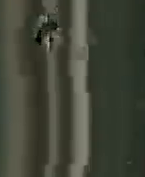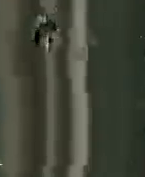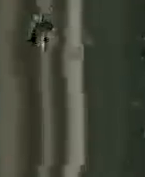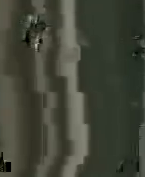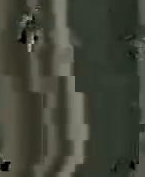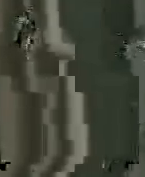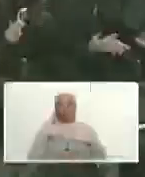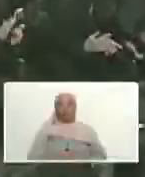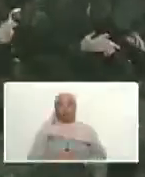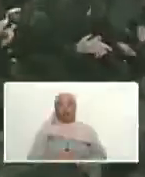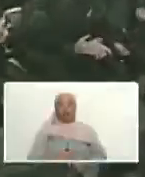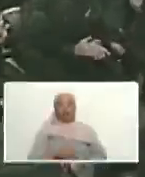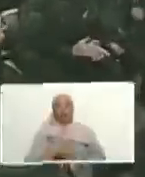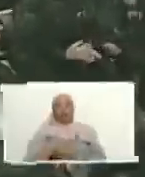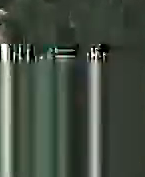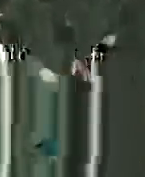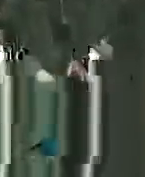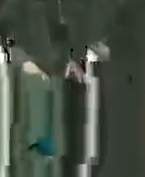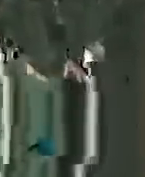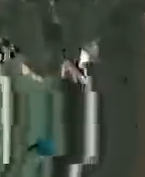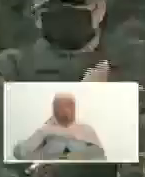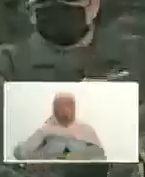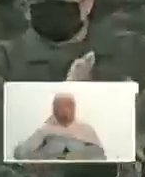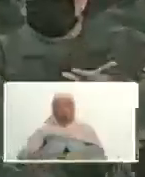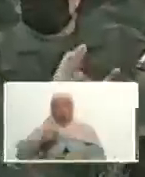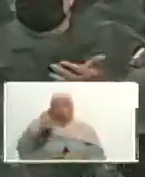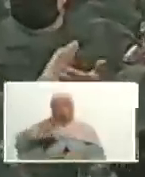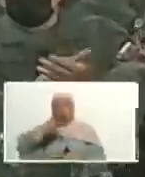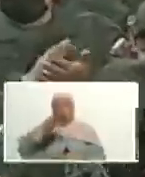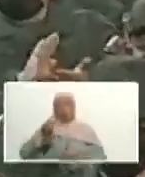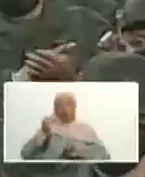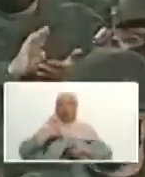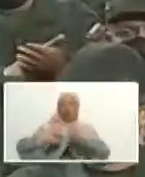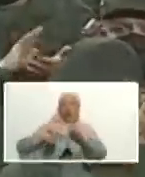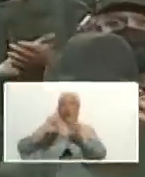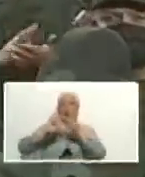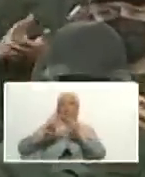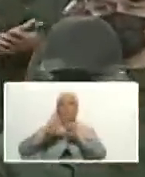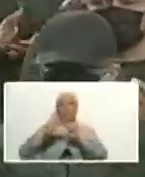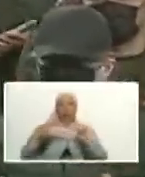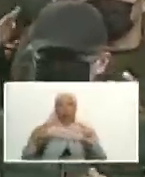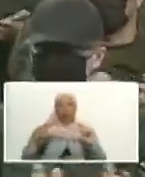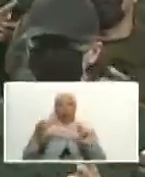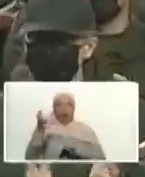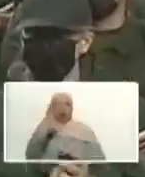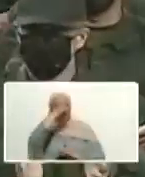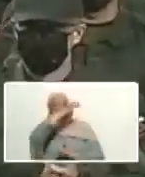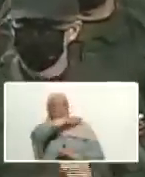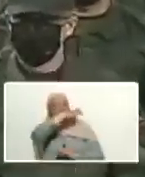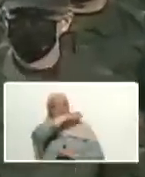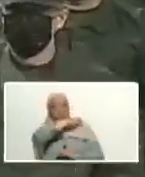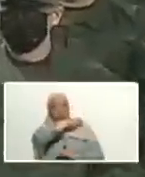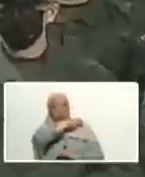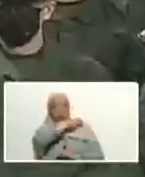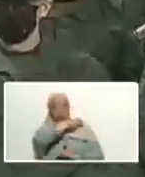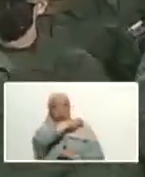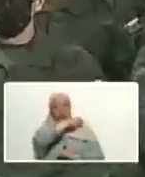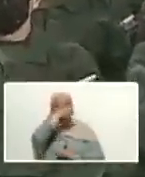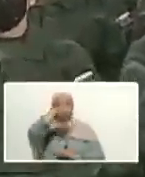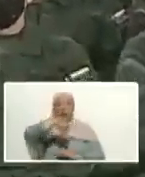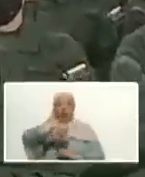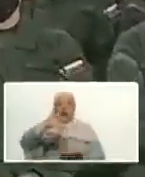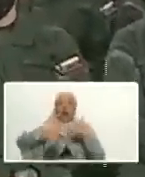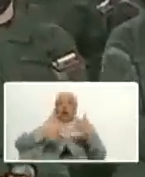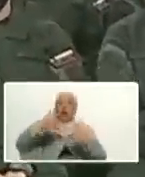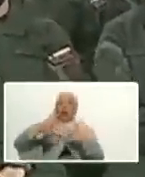presidente sectorial para la soberanía política, seguridad y paz, general en jefe Vladimir Padrino López, durante